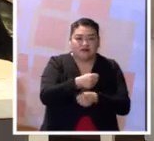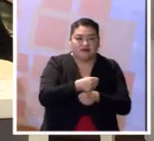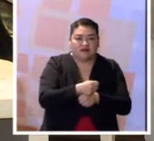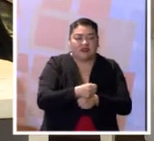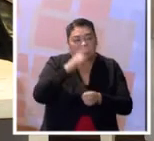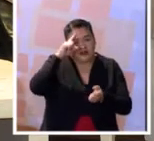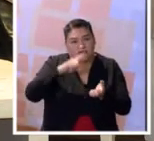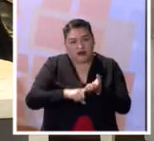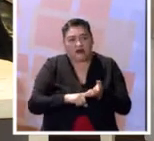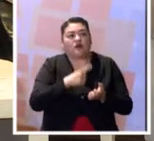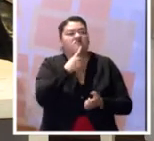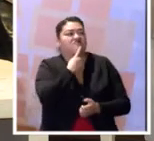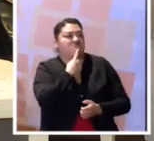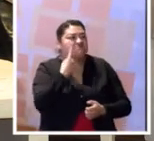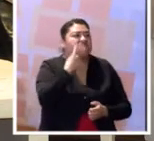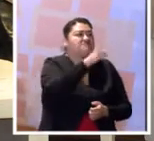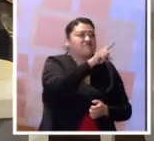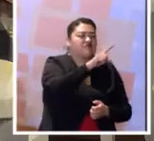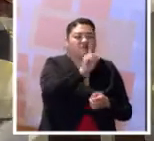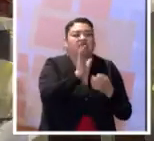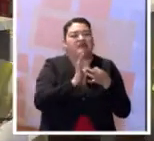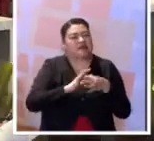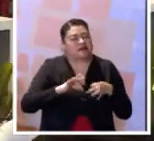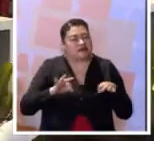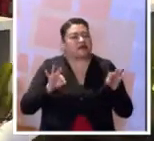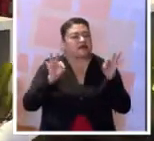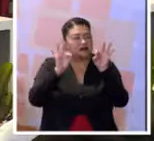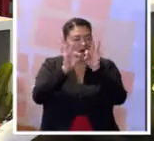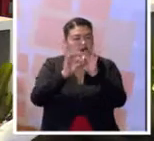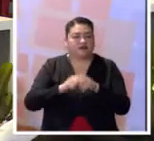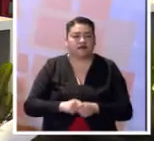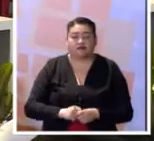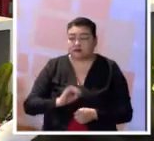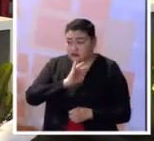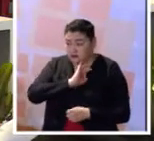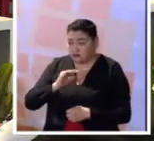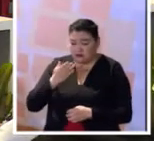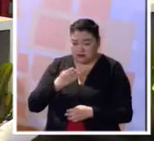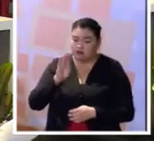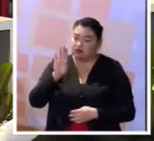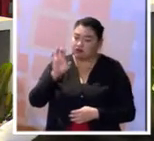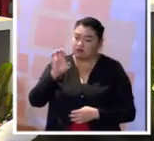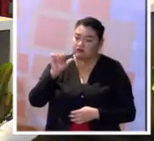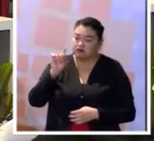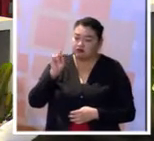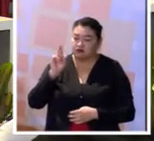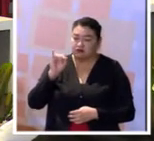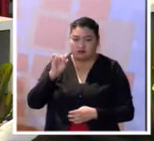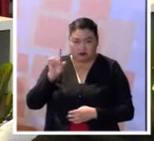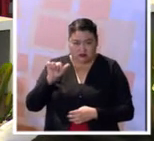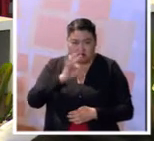fundamental. ¿Nos podrás comentar algo sobre esto, Beatriz, en tu experiencia?